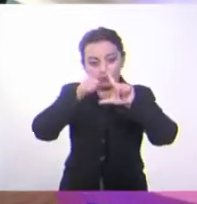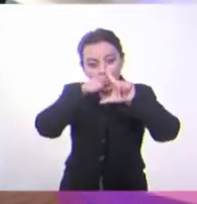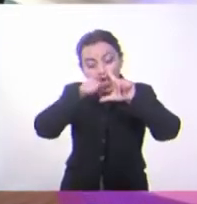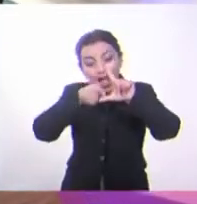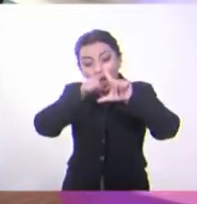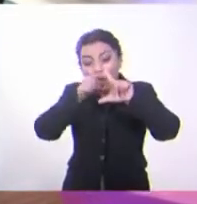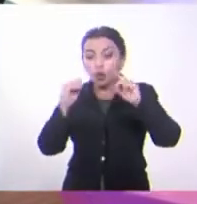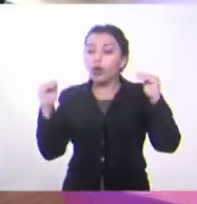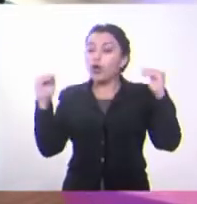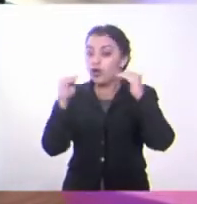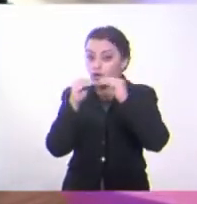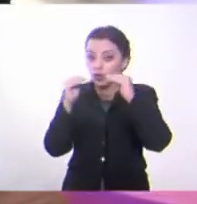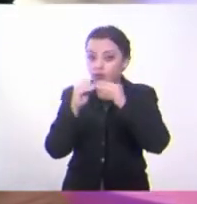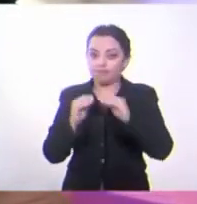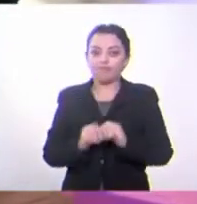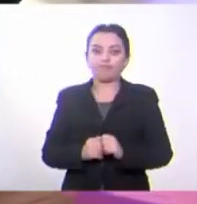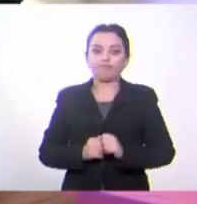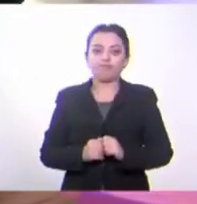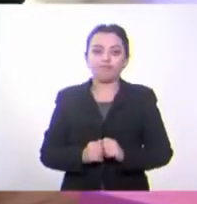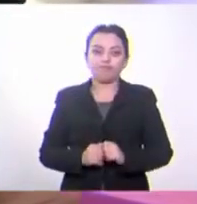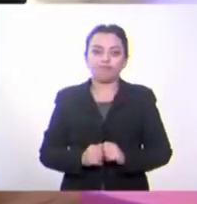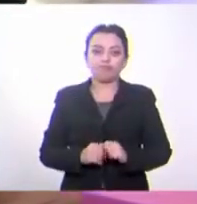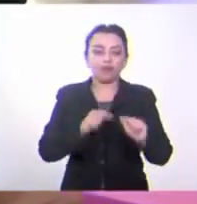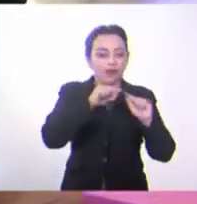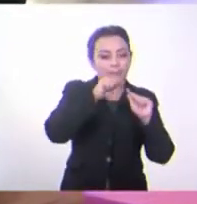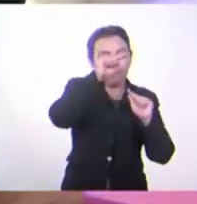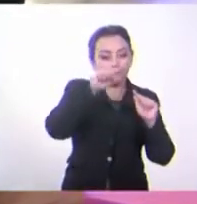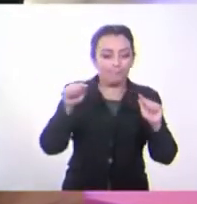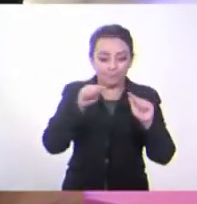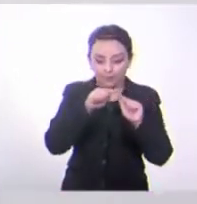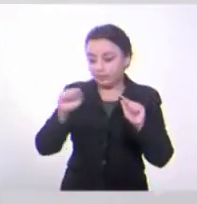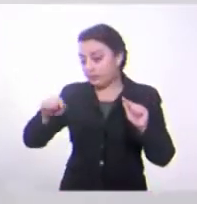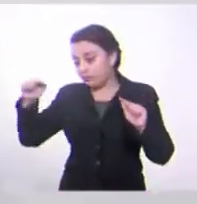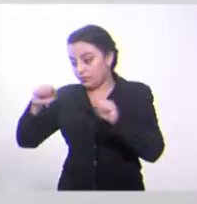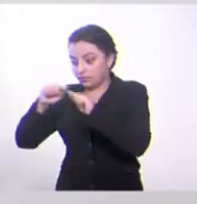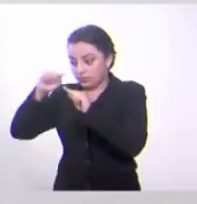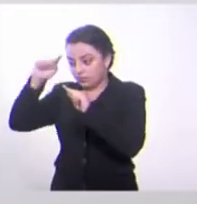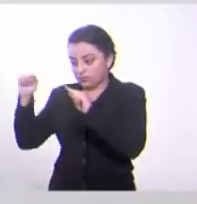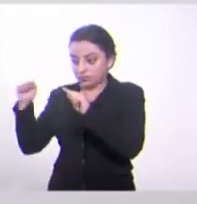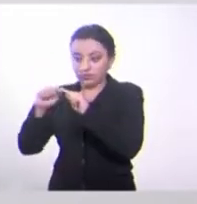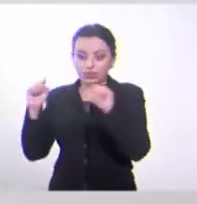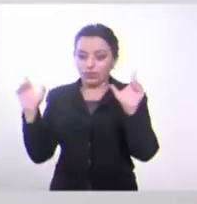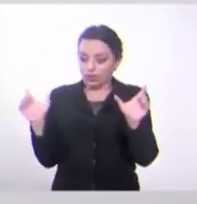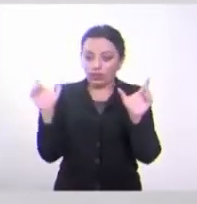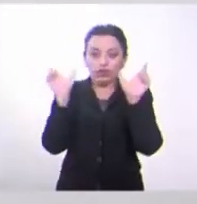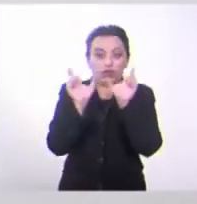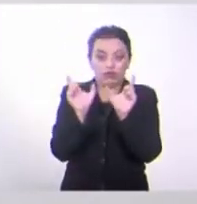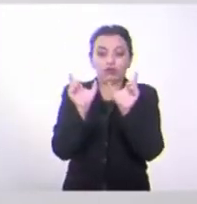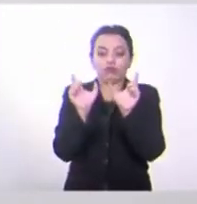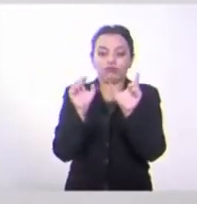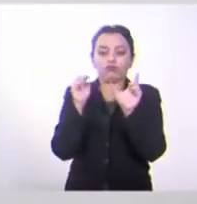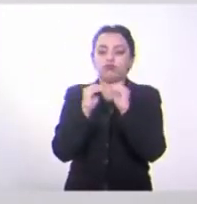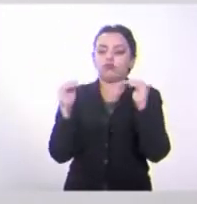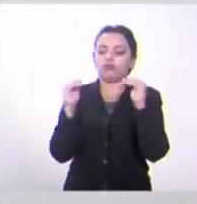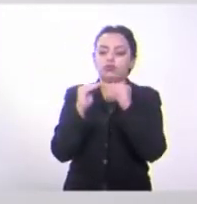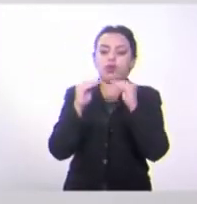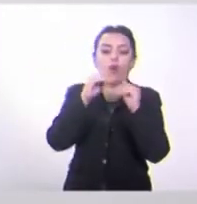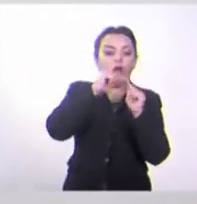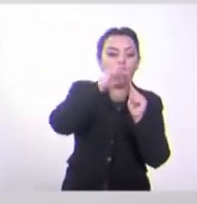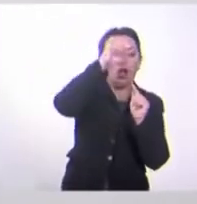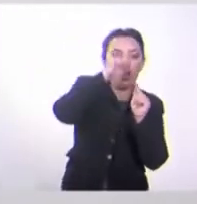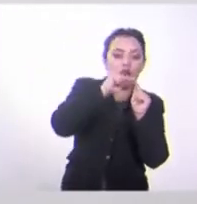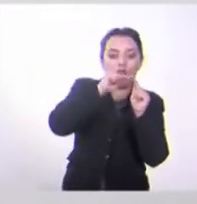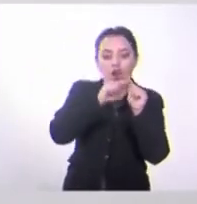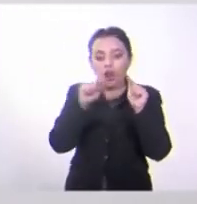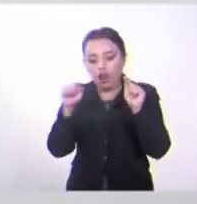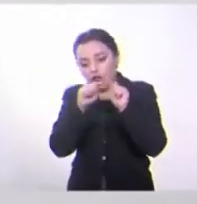recapitulemos nuevamente. Los dos triángulos proporcionados son proporcionales, la razón de semejanza es 1:2 y la